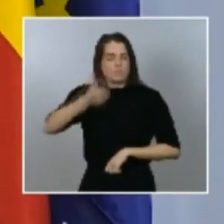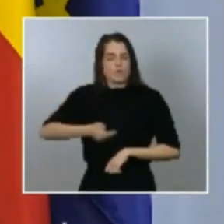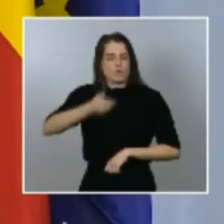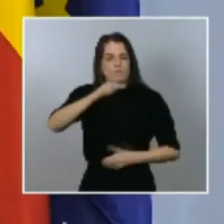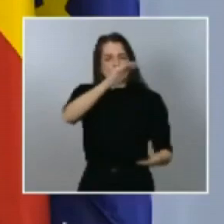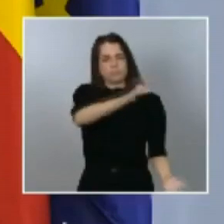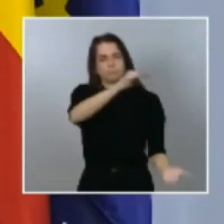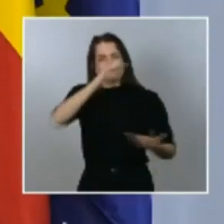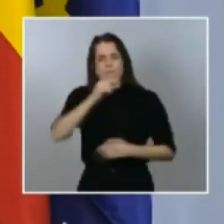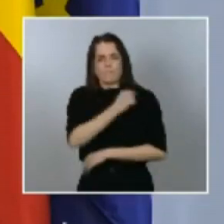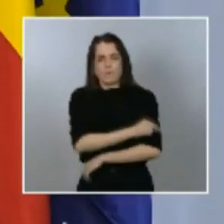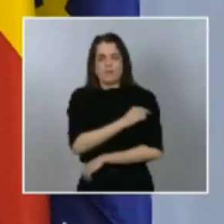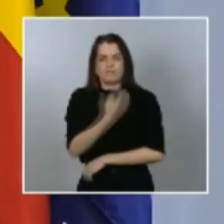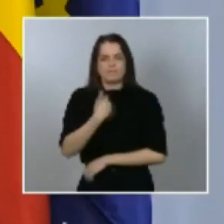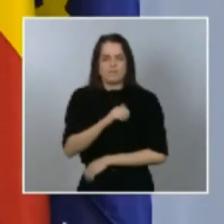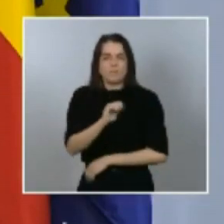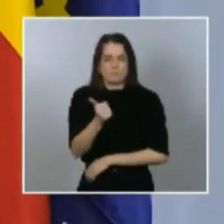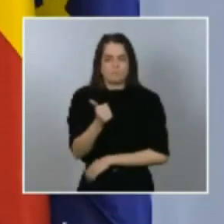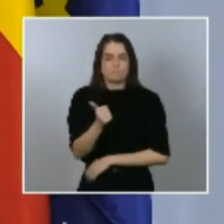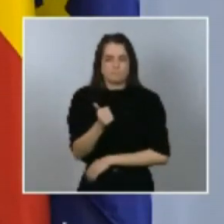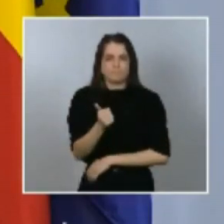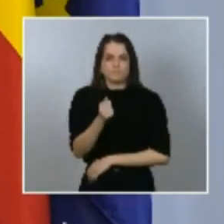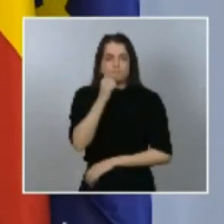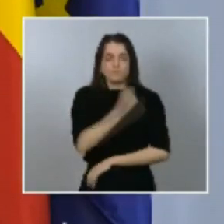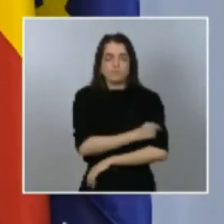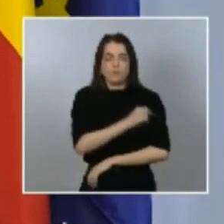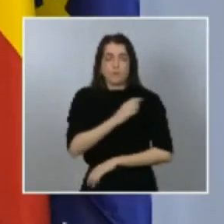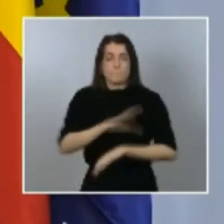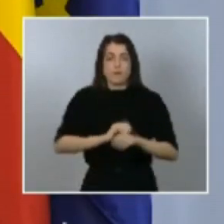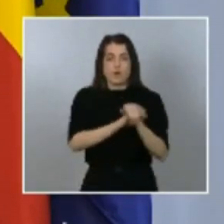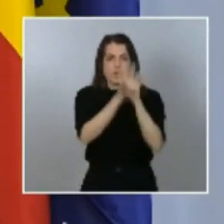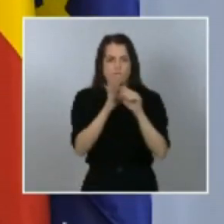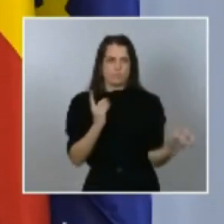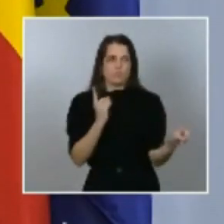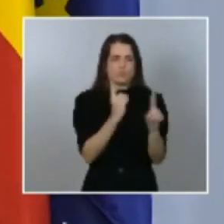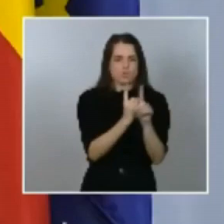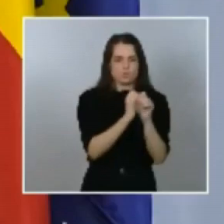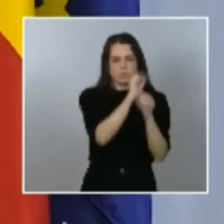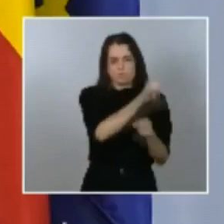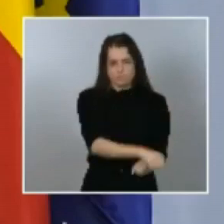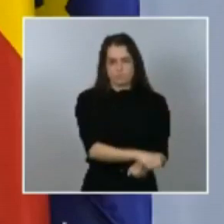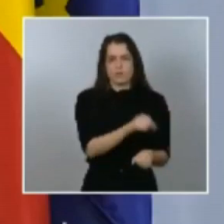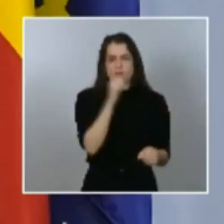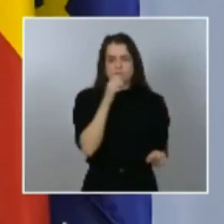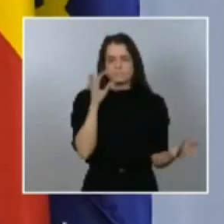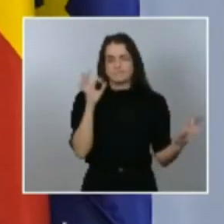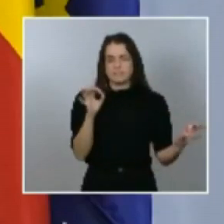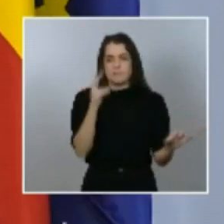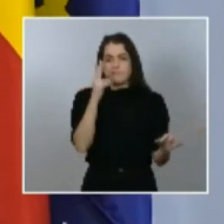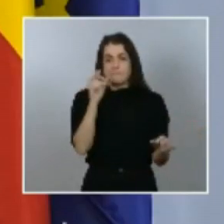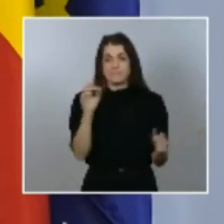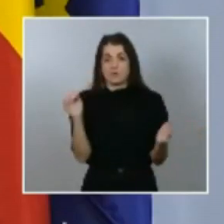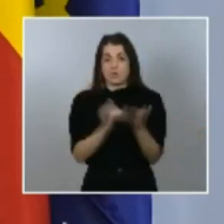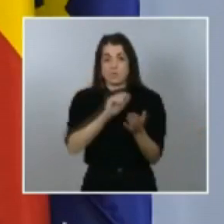dosis de vacuna, de una nueva dosis contra la COVID-19, tratándose en concreto de 20,8 millones